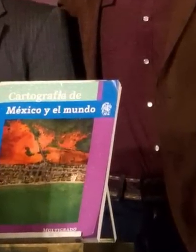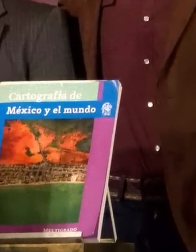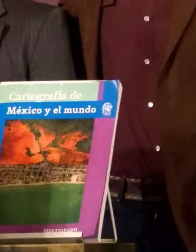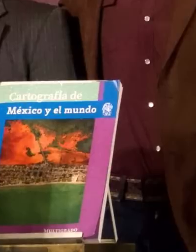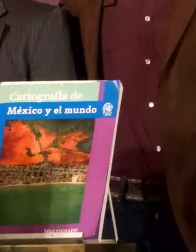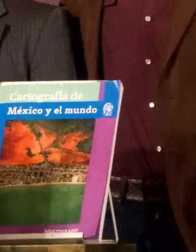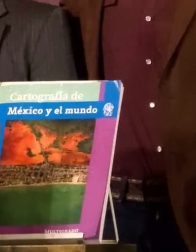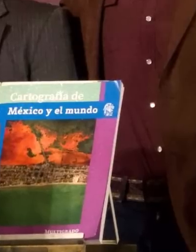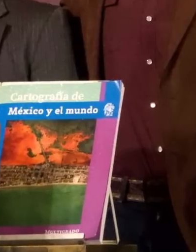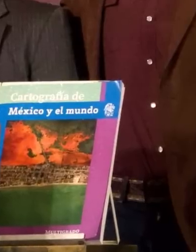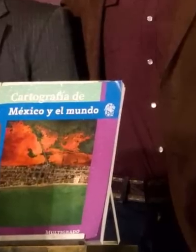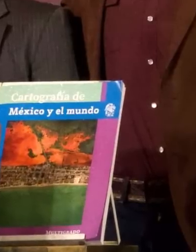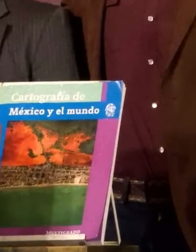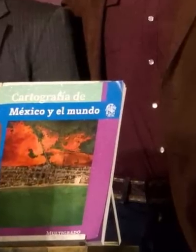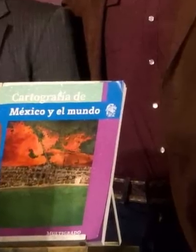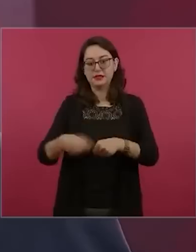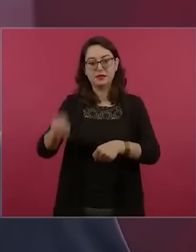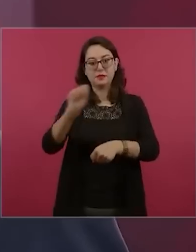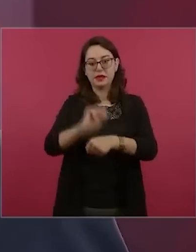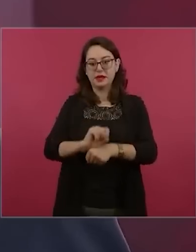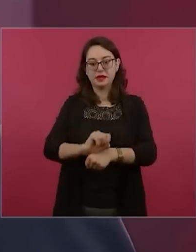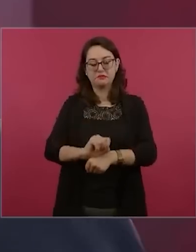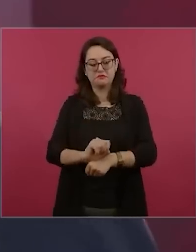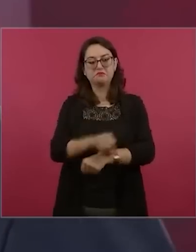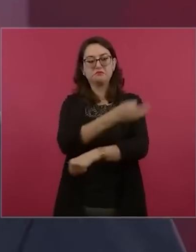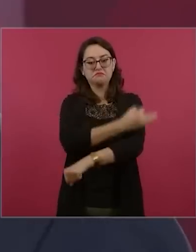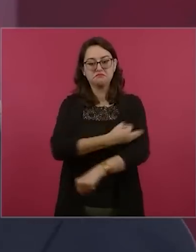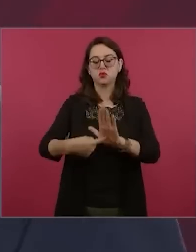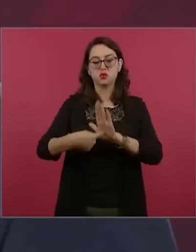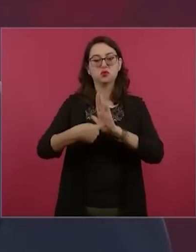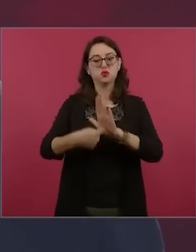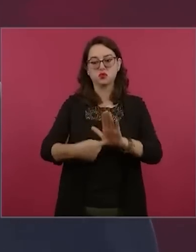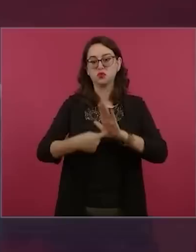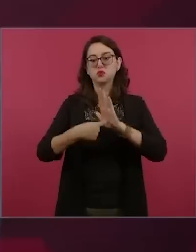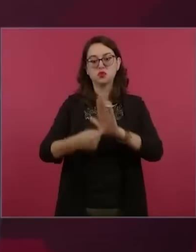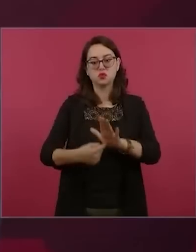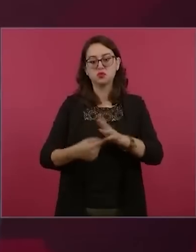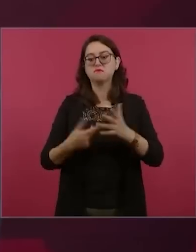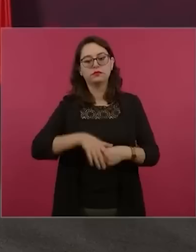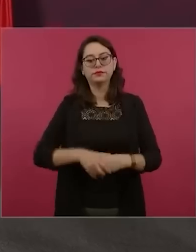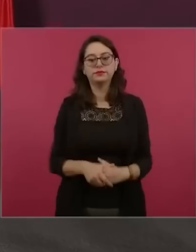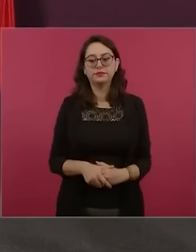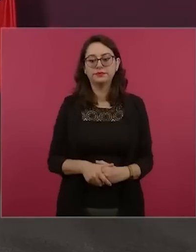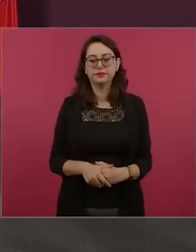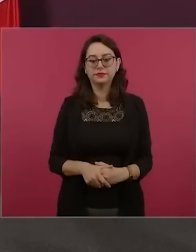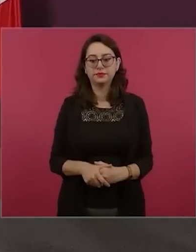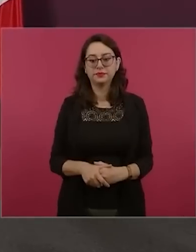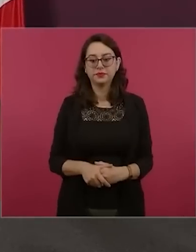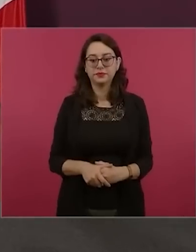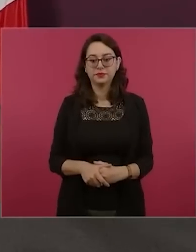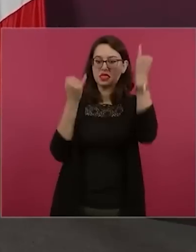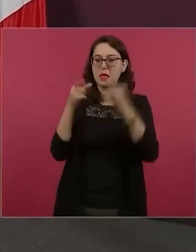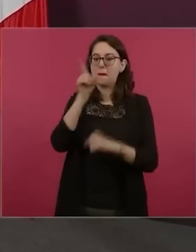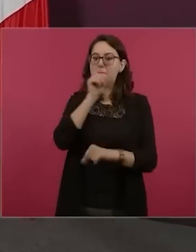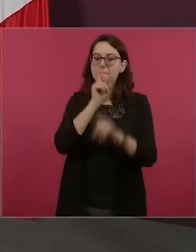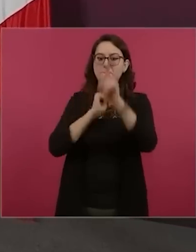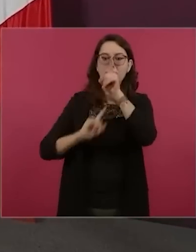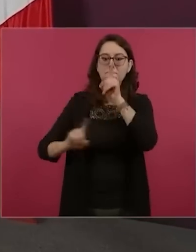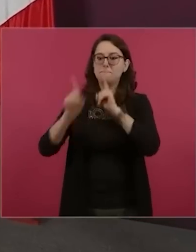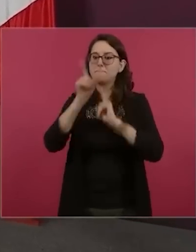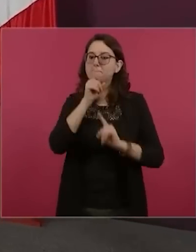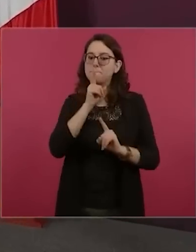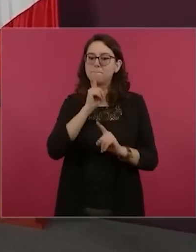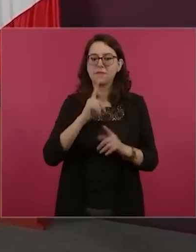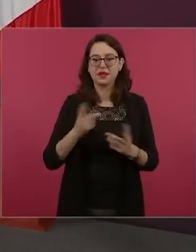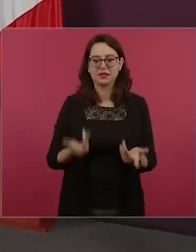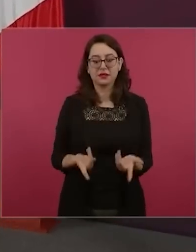referencias comunistas que pueda haber. Se va a seguir informando sobre los libros para desmentir el que